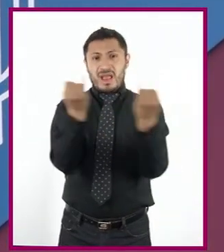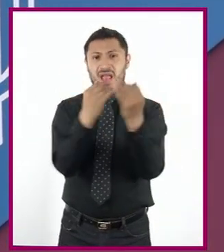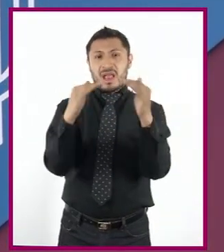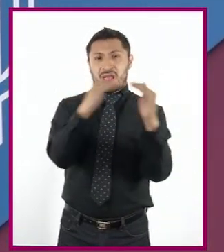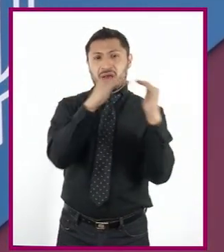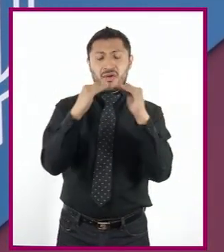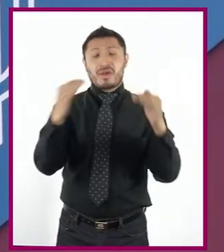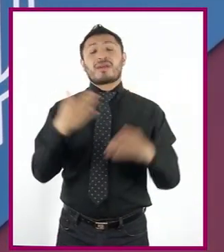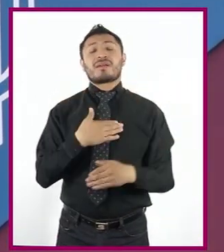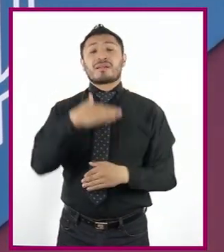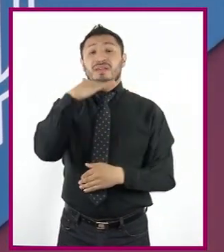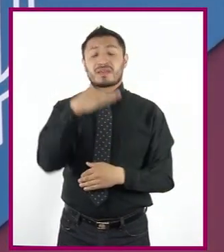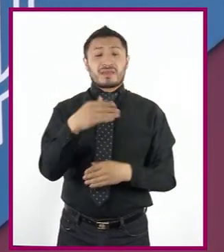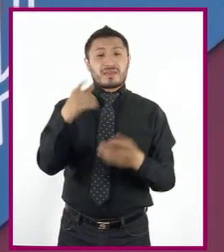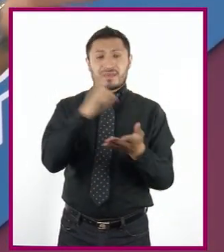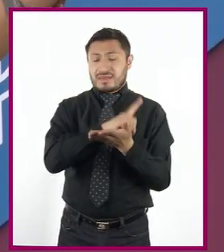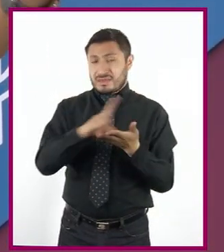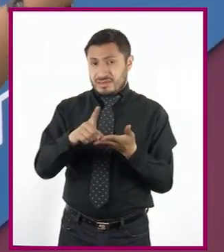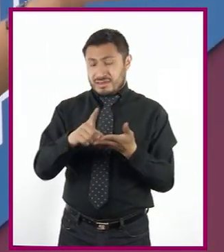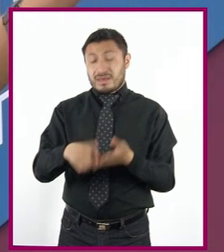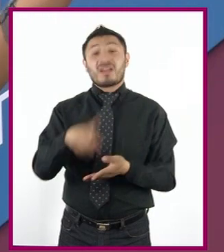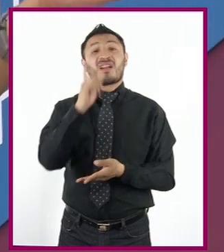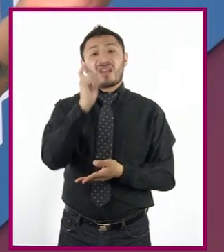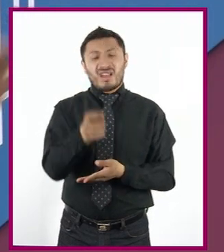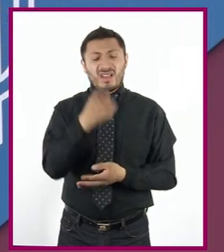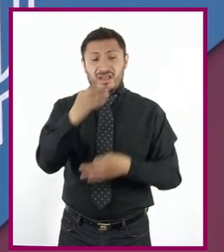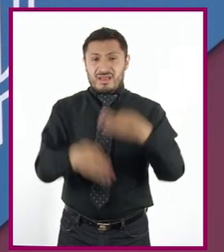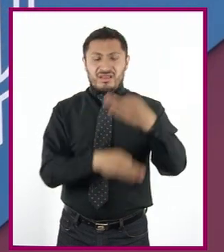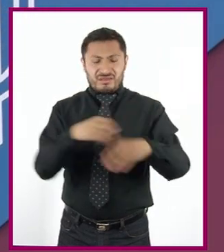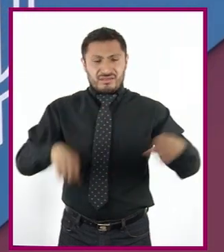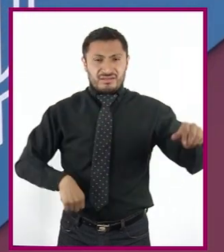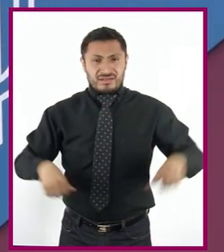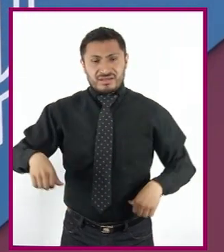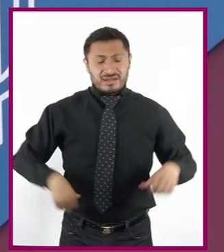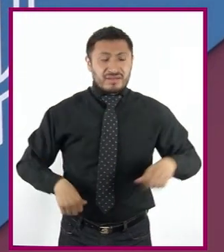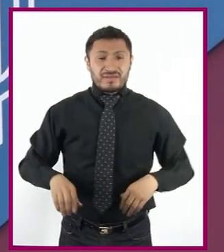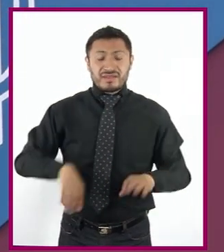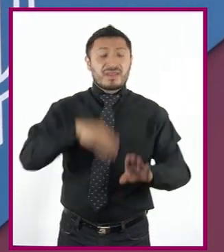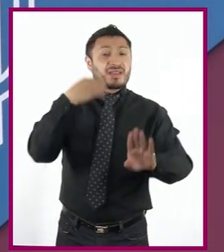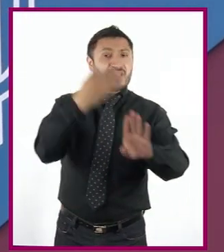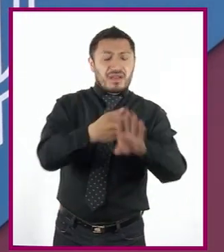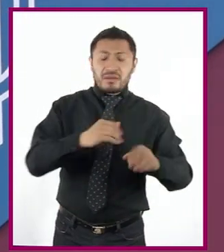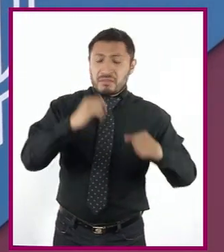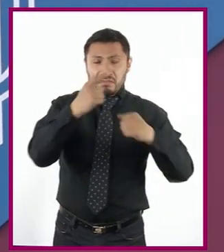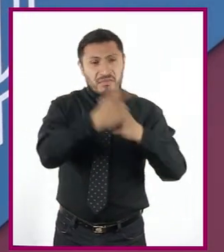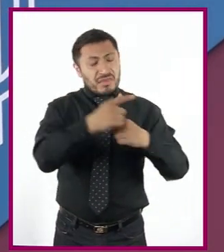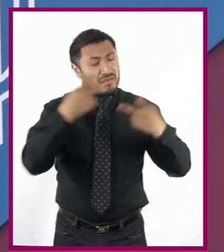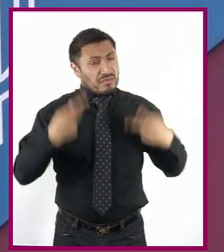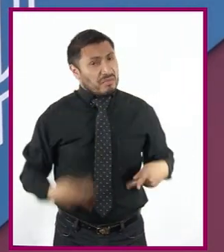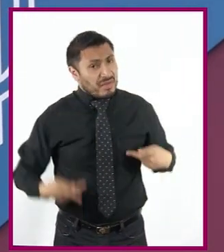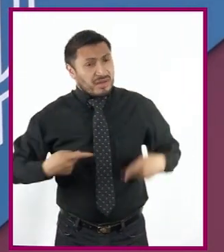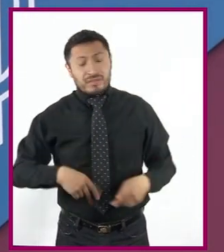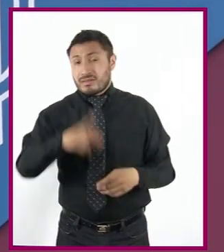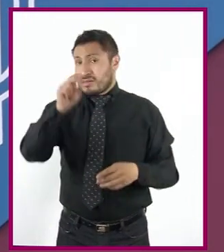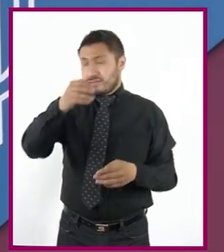en dignidad y derechos, por lo que toda acción arbitraria en contra de alguien es inaceptable.